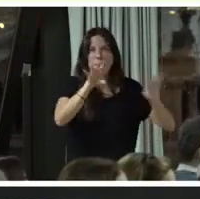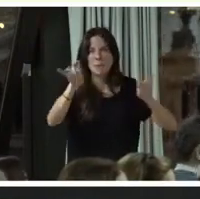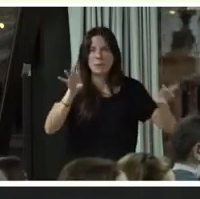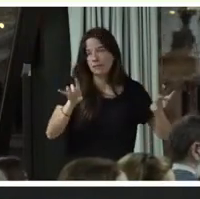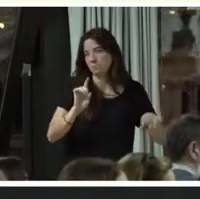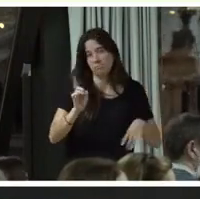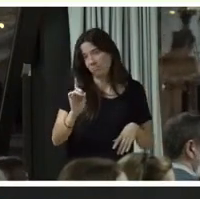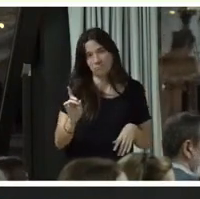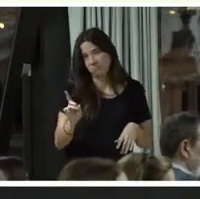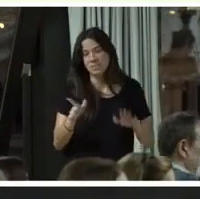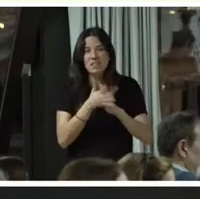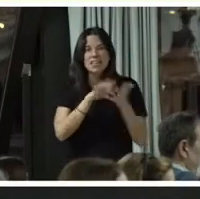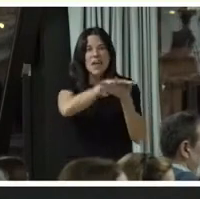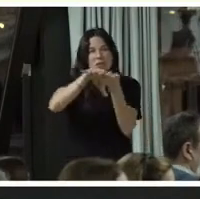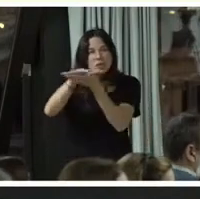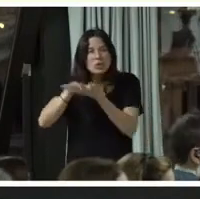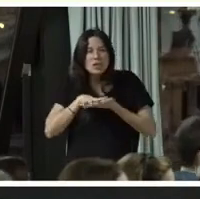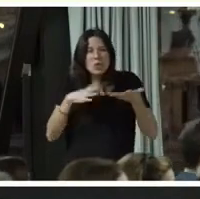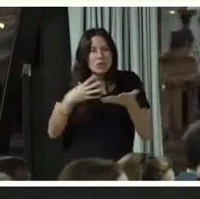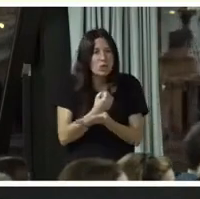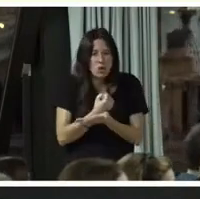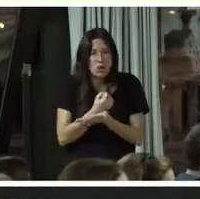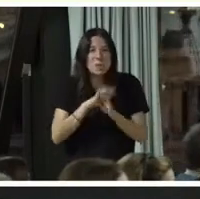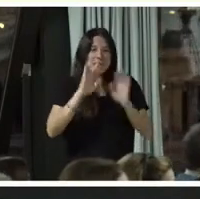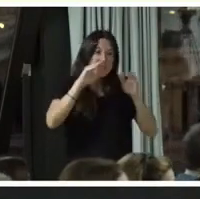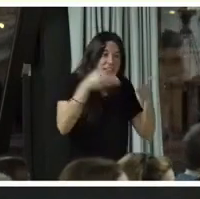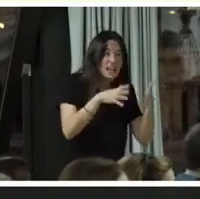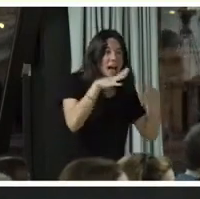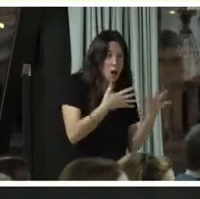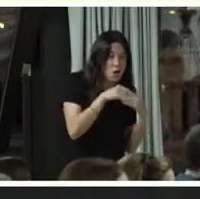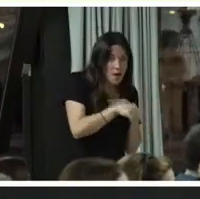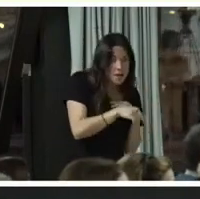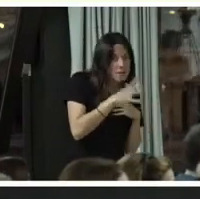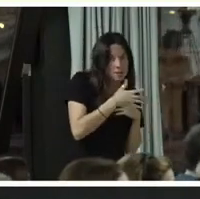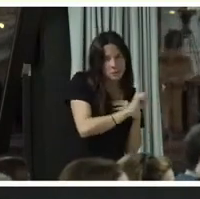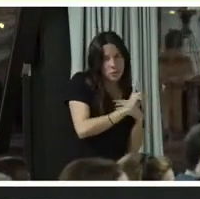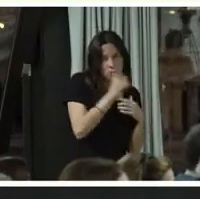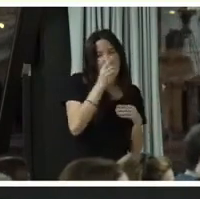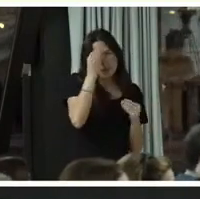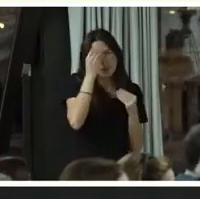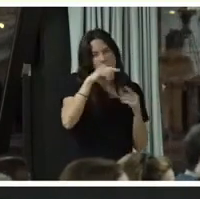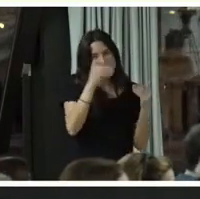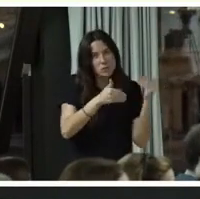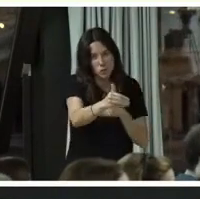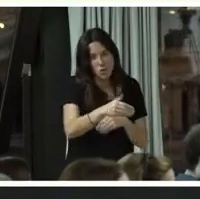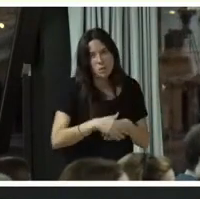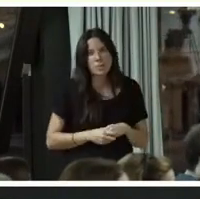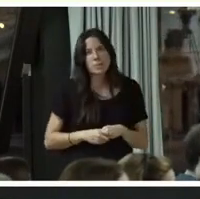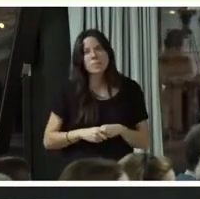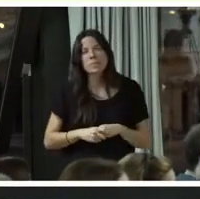está produciendo una una destrucción que no solamente está centrada en el hoy sino que está pensando en el en el mañana